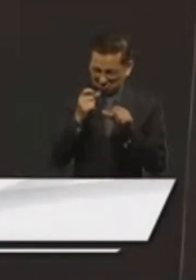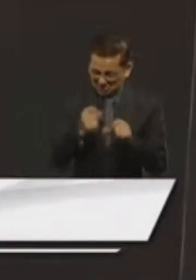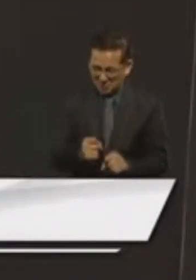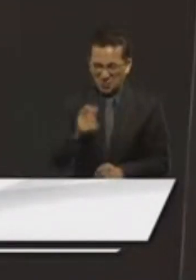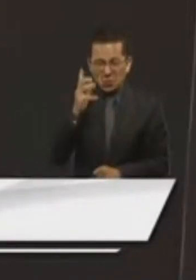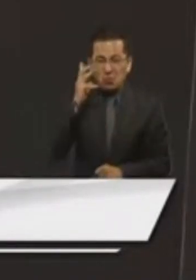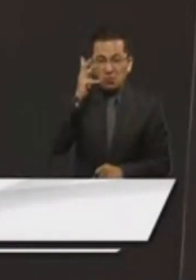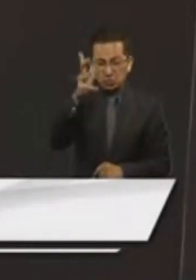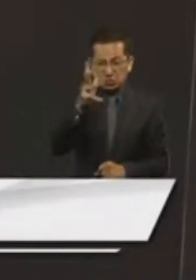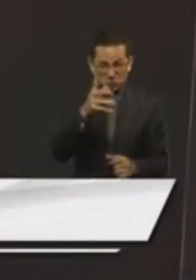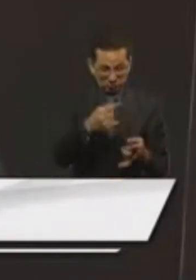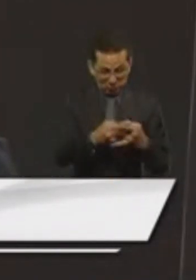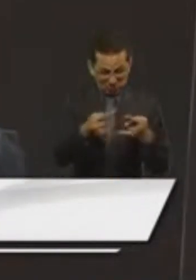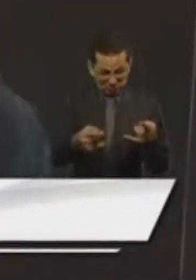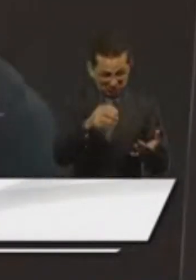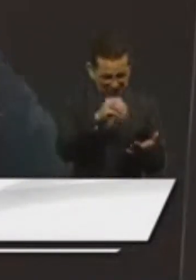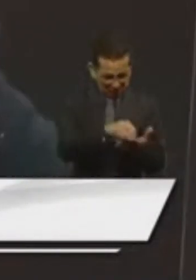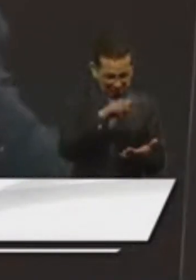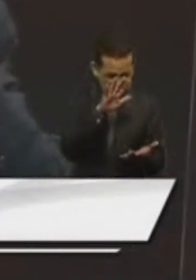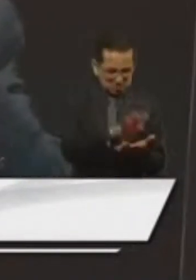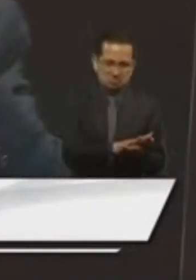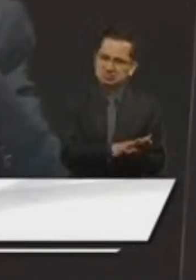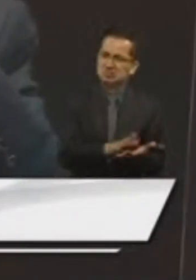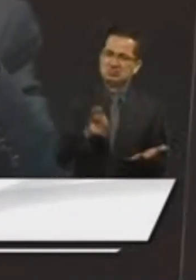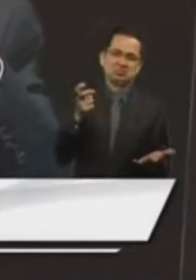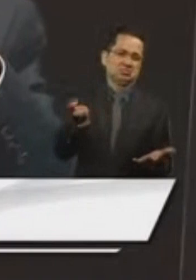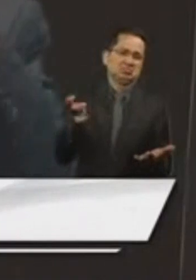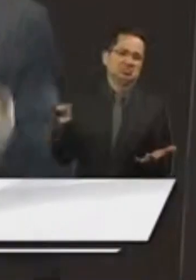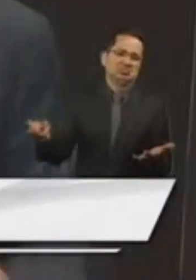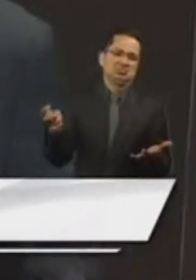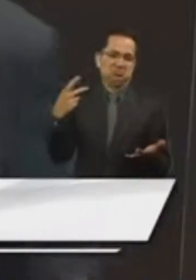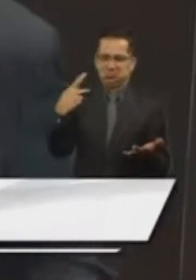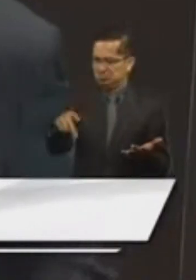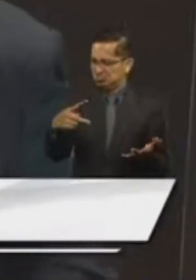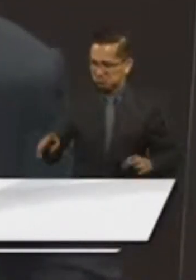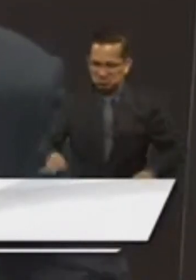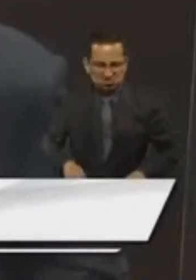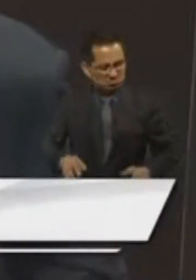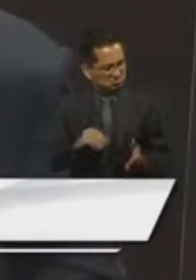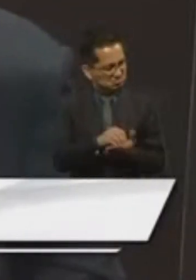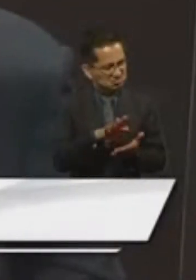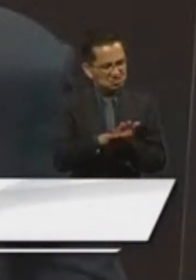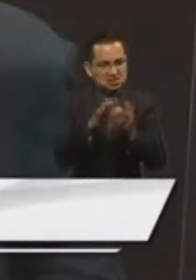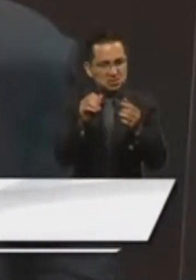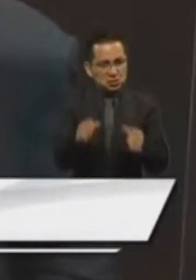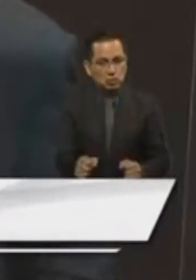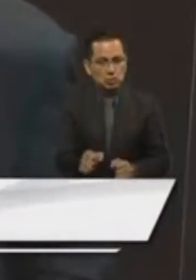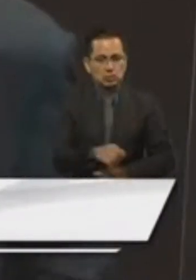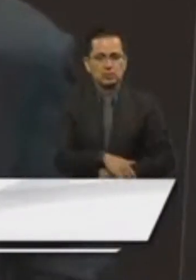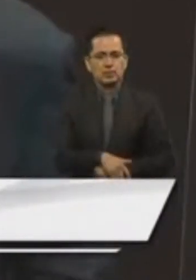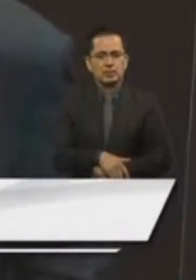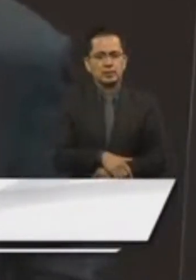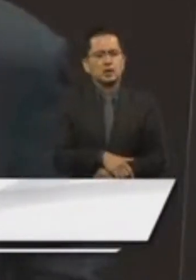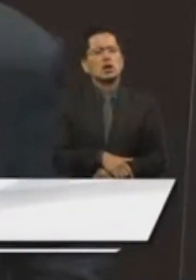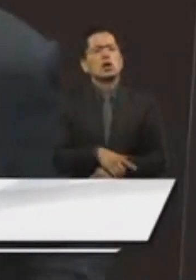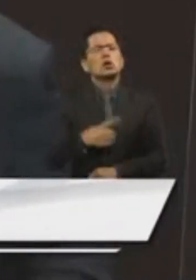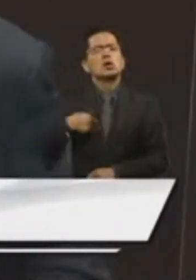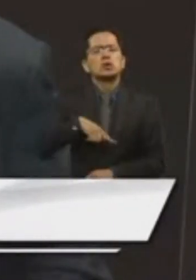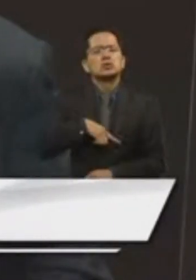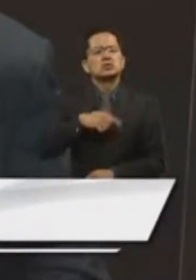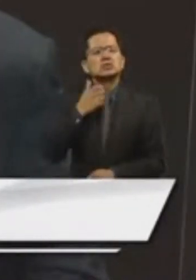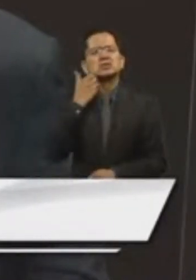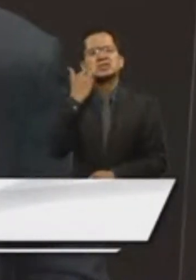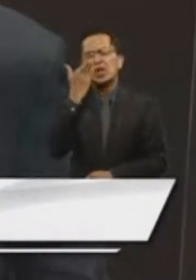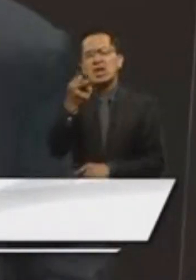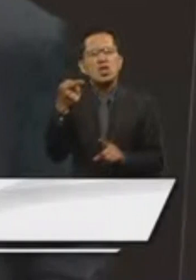perdonar. Nosotros queremos que quede muy claro, un Estado